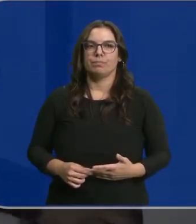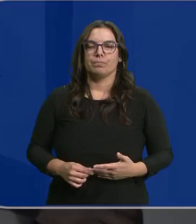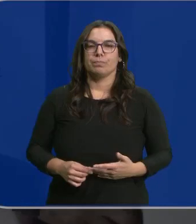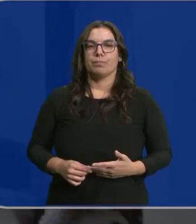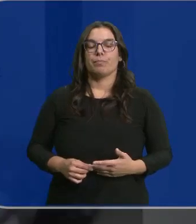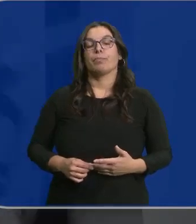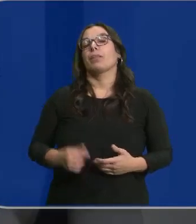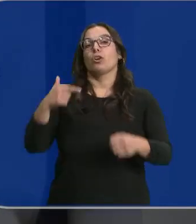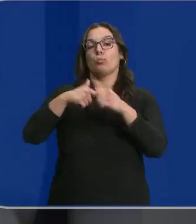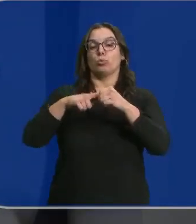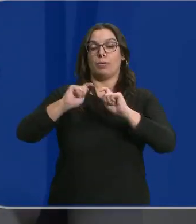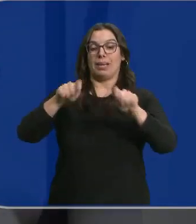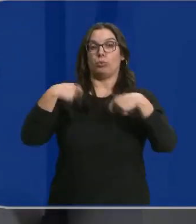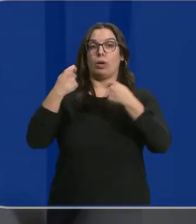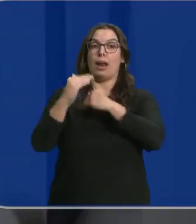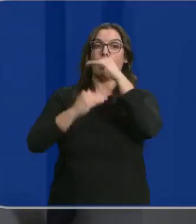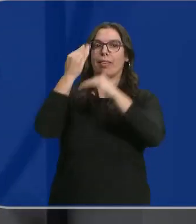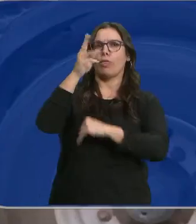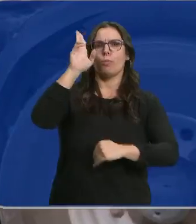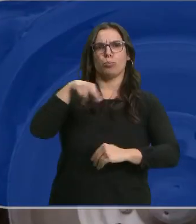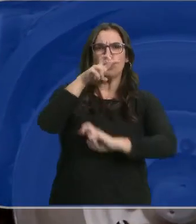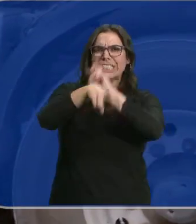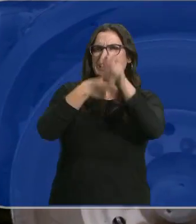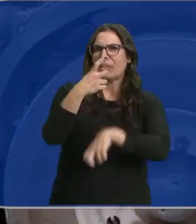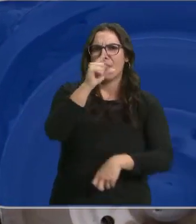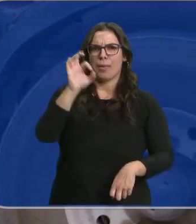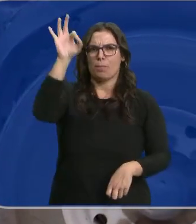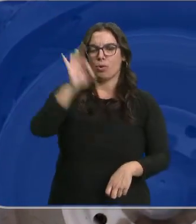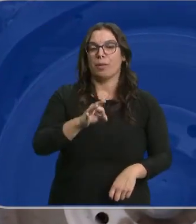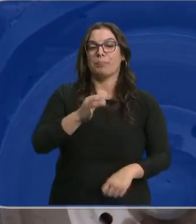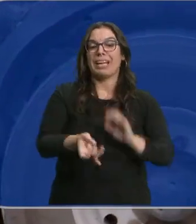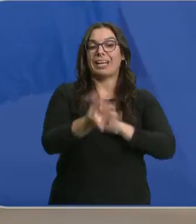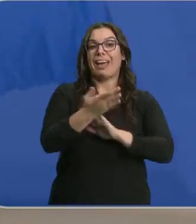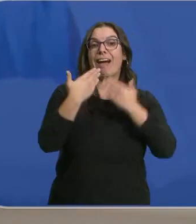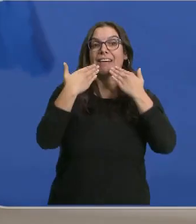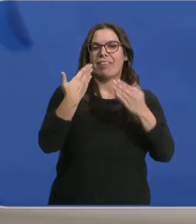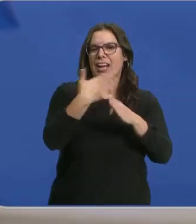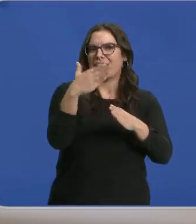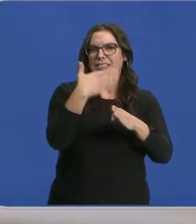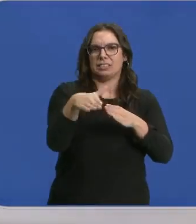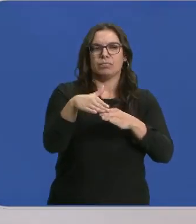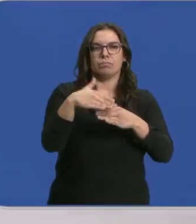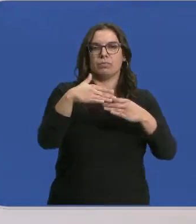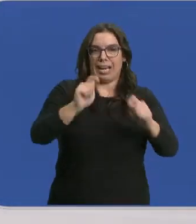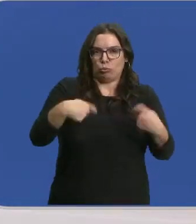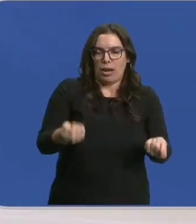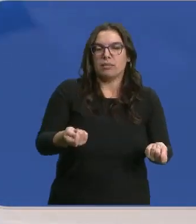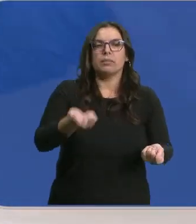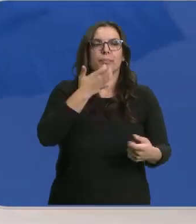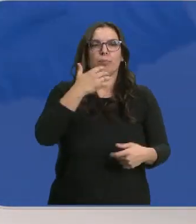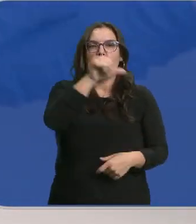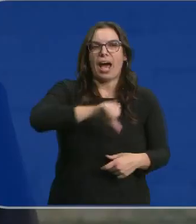El biocombustible avanzado es 100% renovable. Se hace a partir de residuos orgánicos que pueden